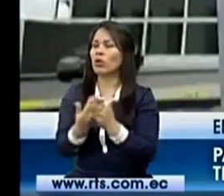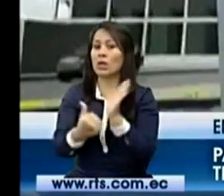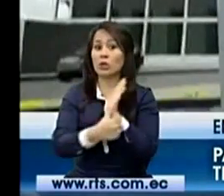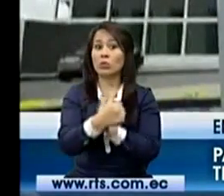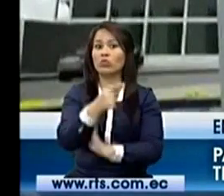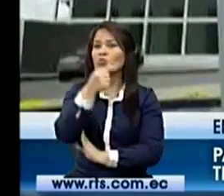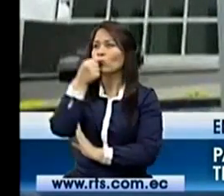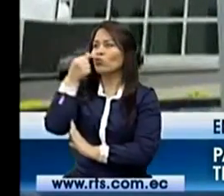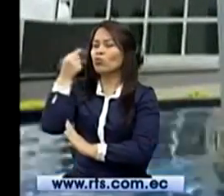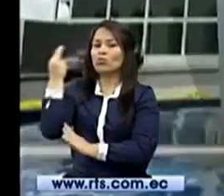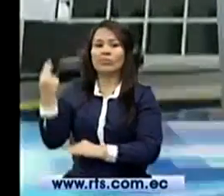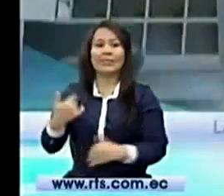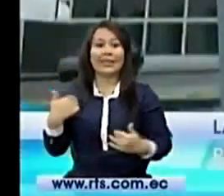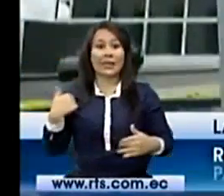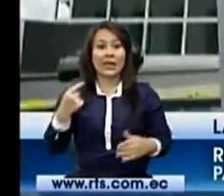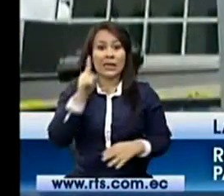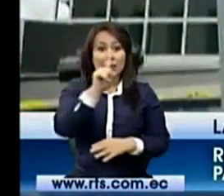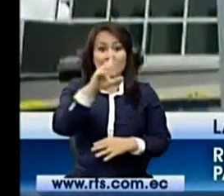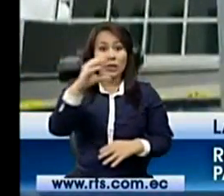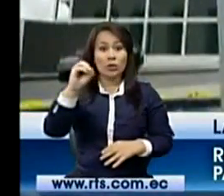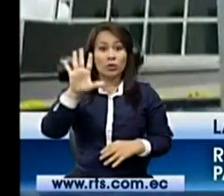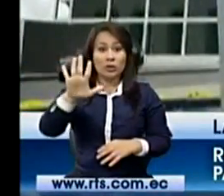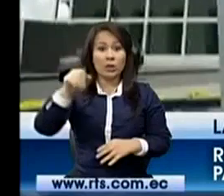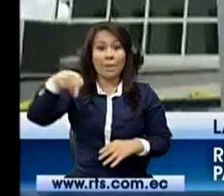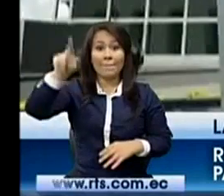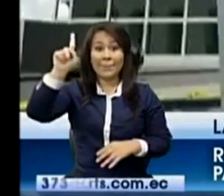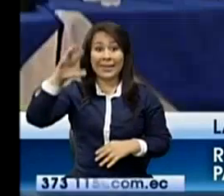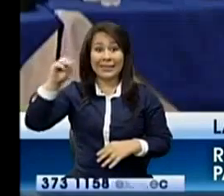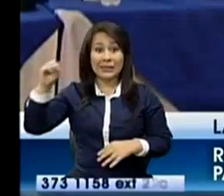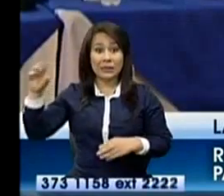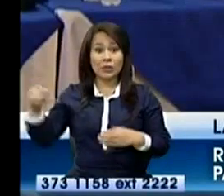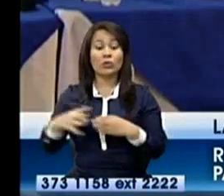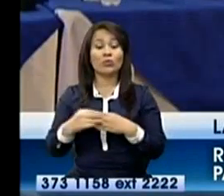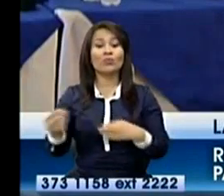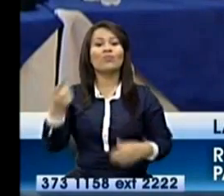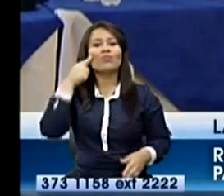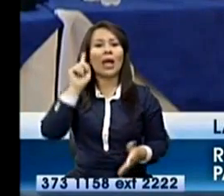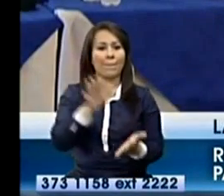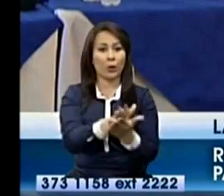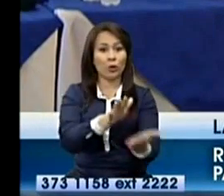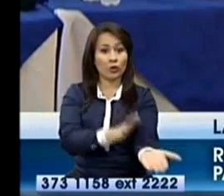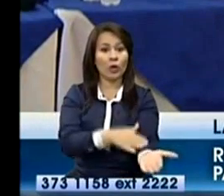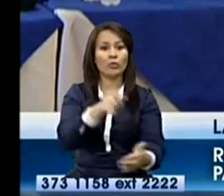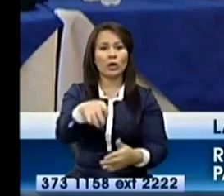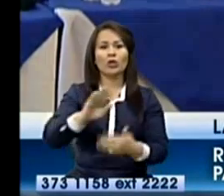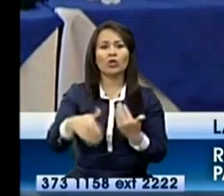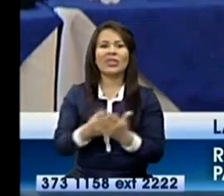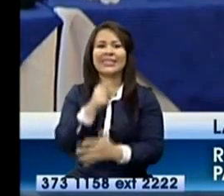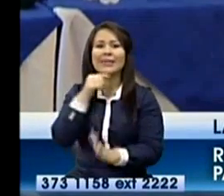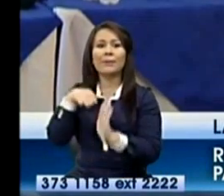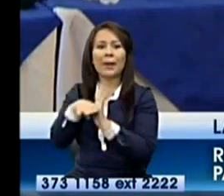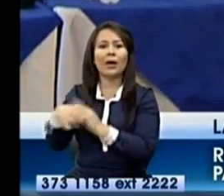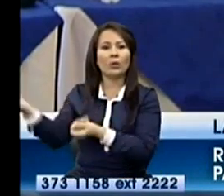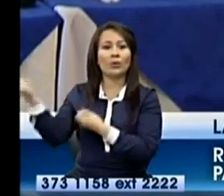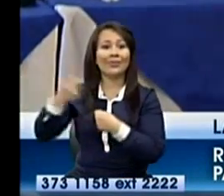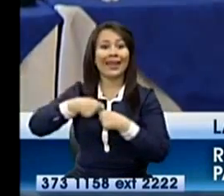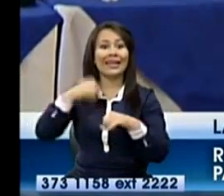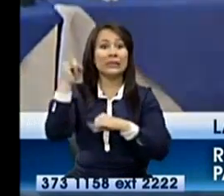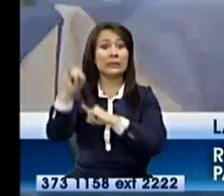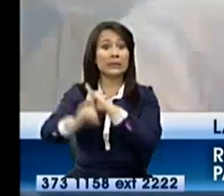tendrá un costo de 105 millones de dólares financiados por entes crediticios internacionales